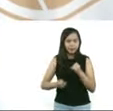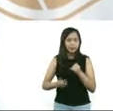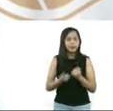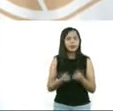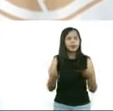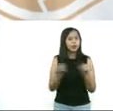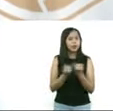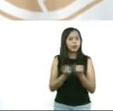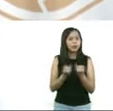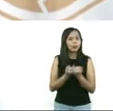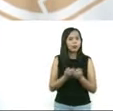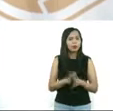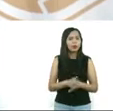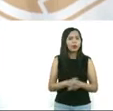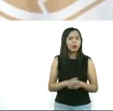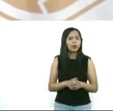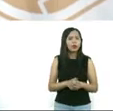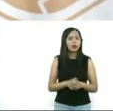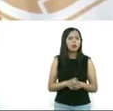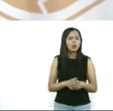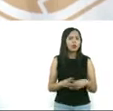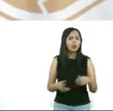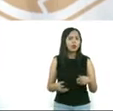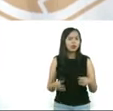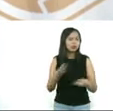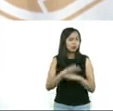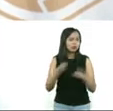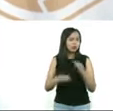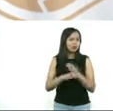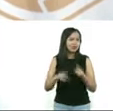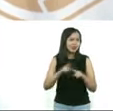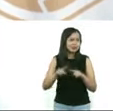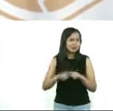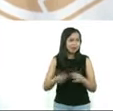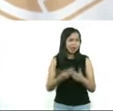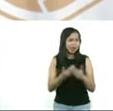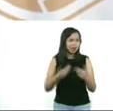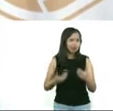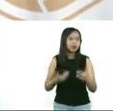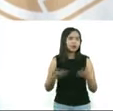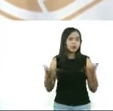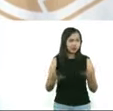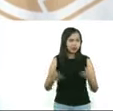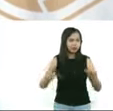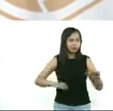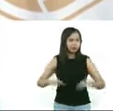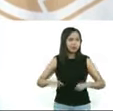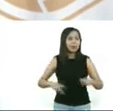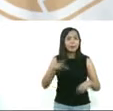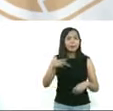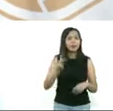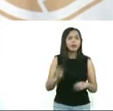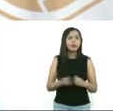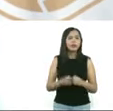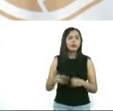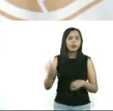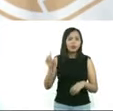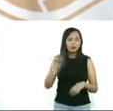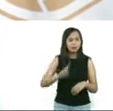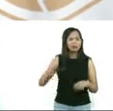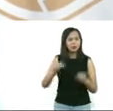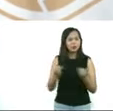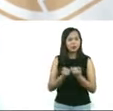de las sedes de las juntas distritales, pues está desde antes. Desde antes del domingo, va a estar durante todo el domingo y durante